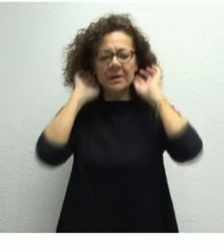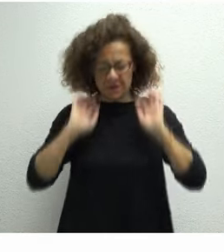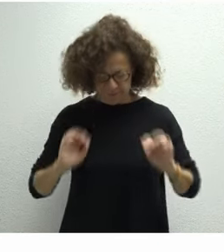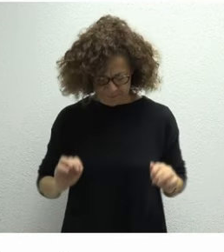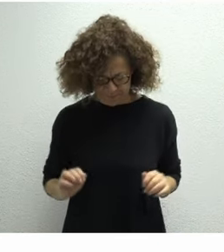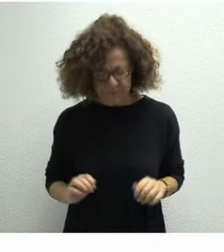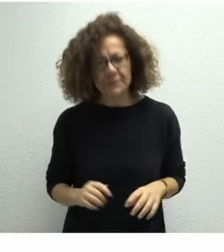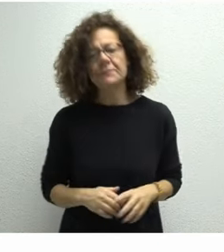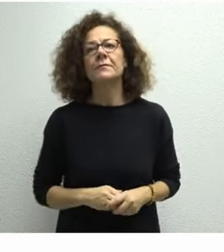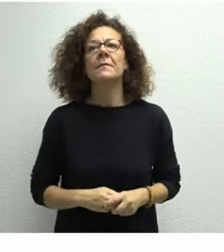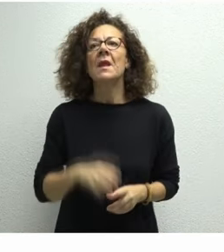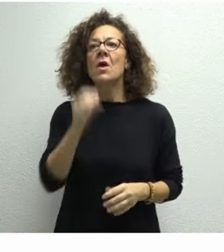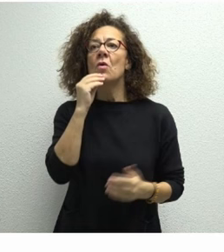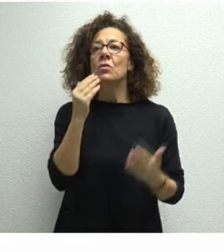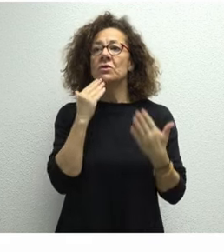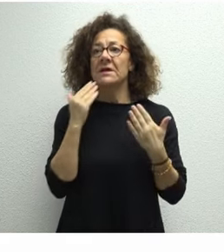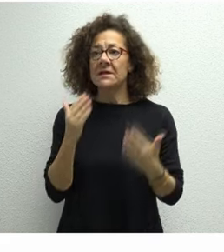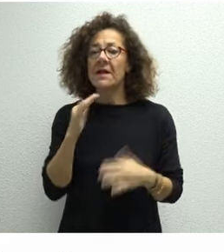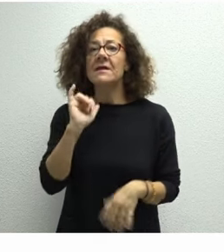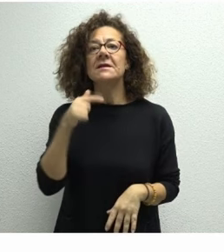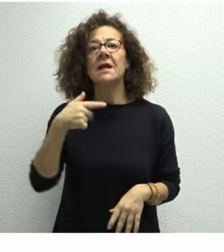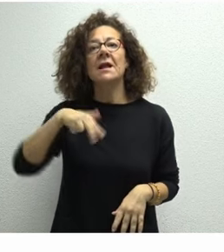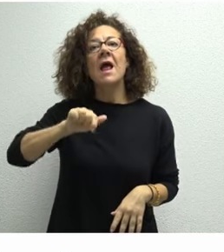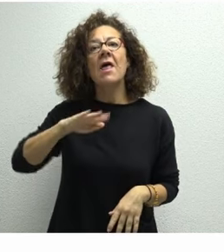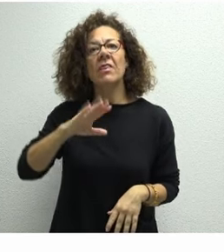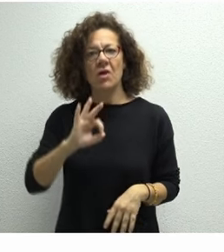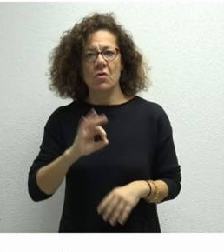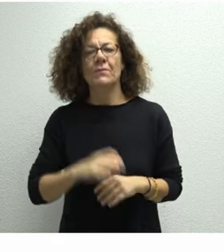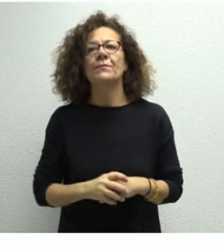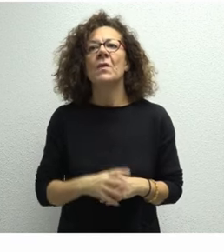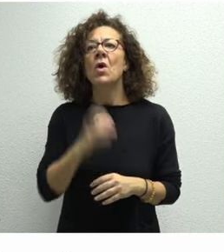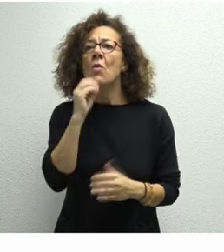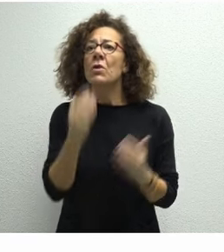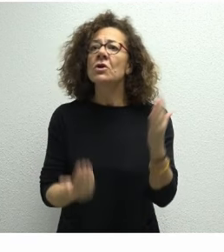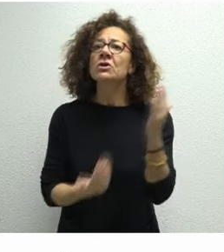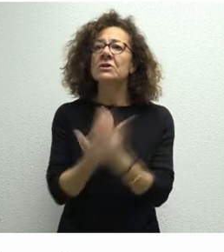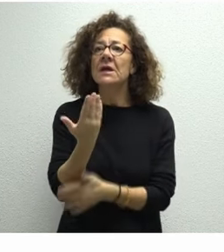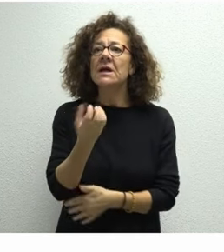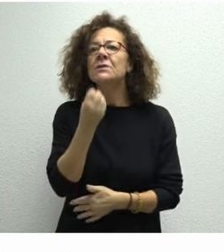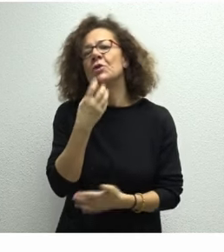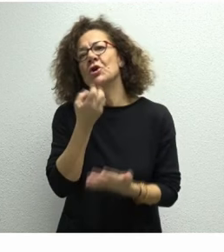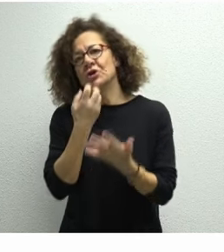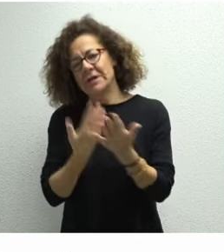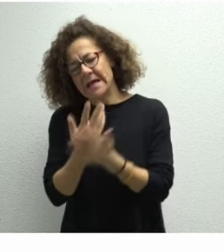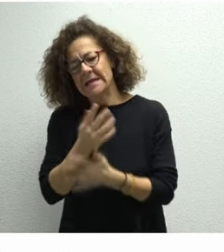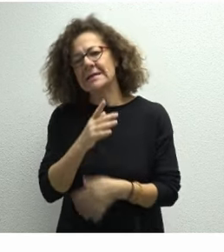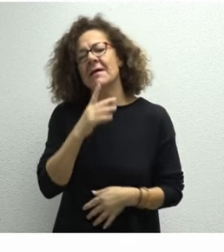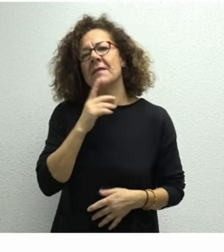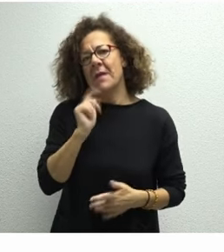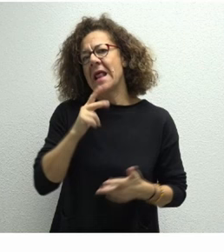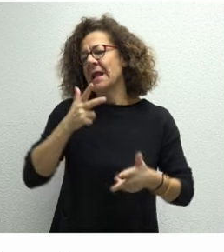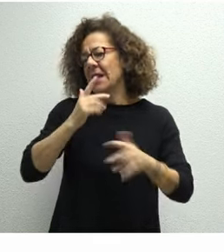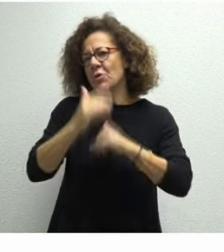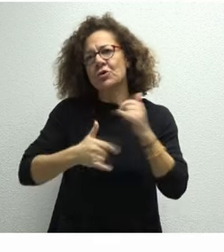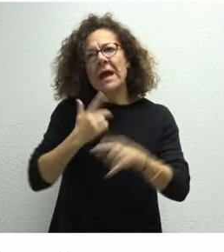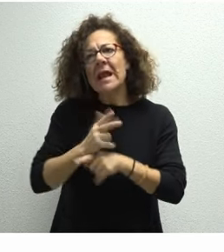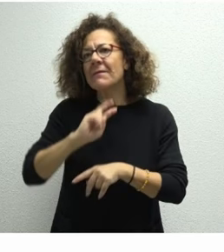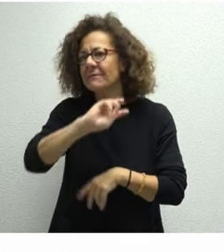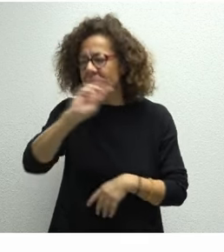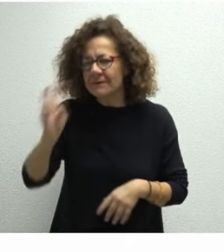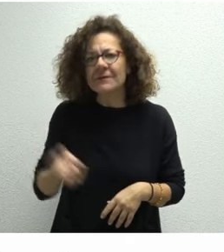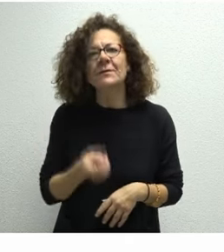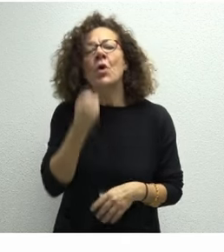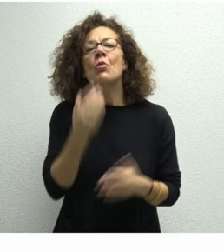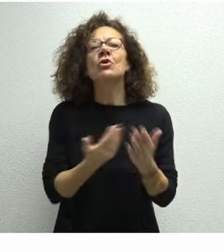gracias muchas gracias Ignacio Buen día buos días segón Buenos días a todos y